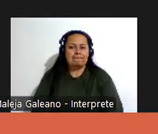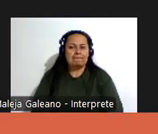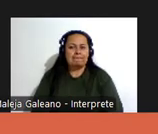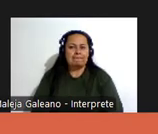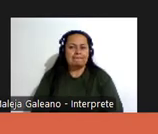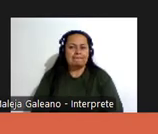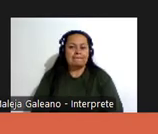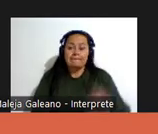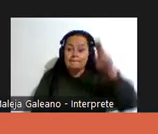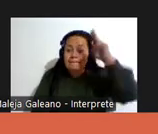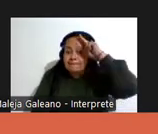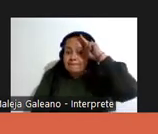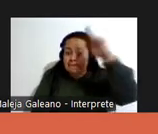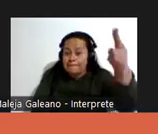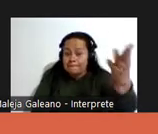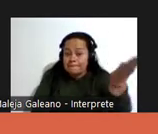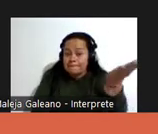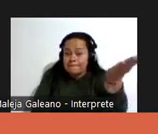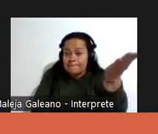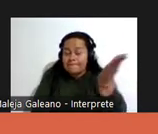Hola.